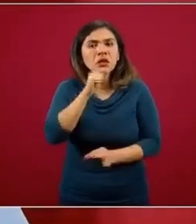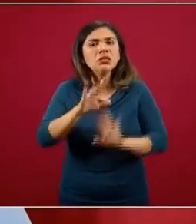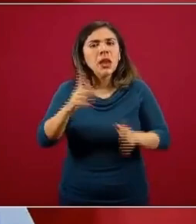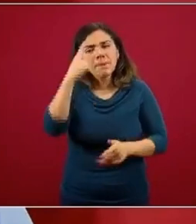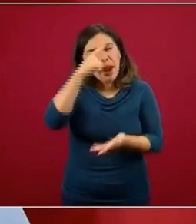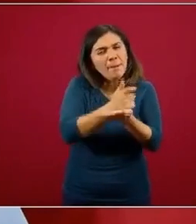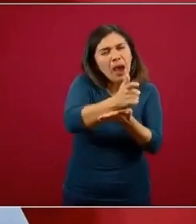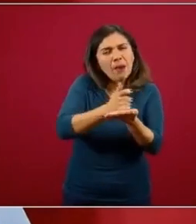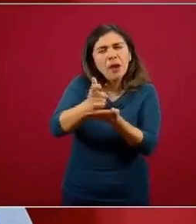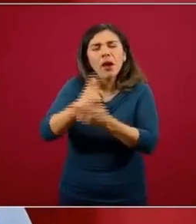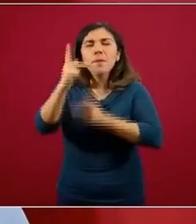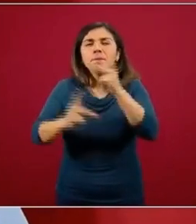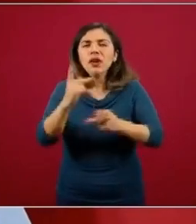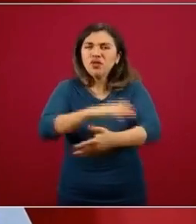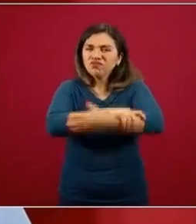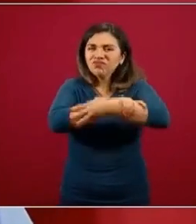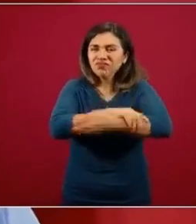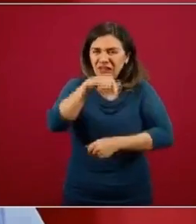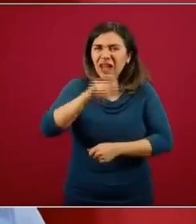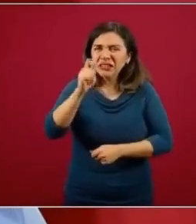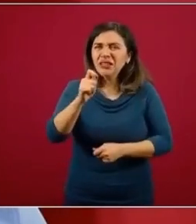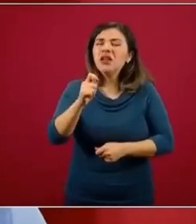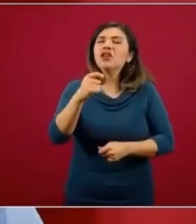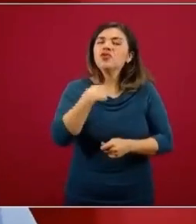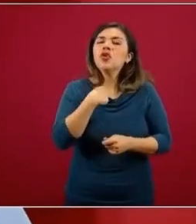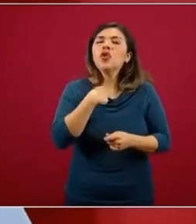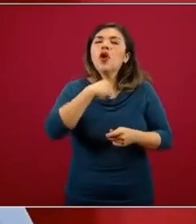concluido también con la dispersión del crédito solidario, aquel que tomamos a los